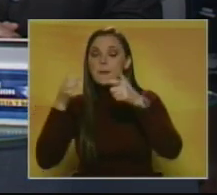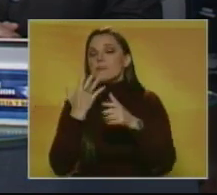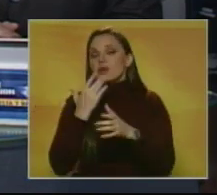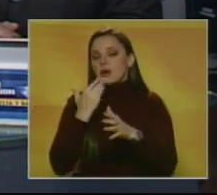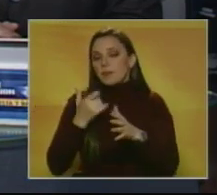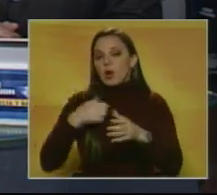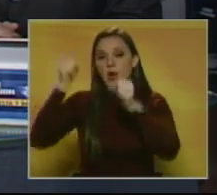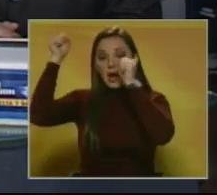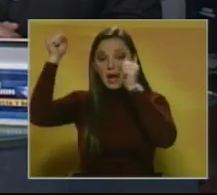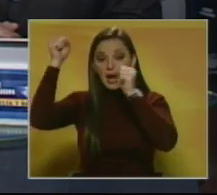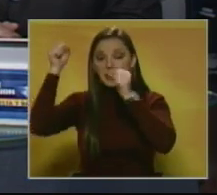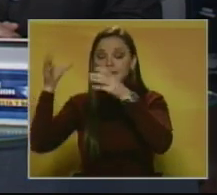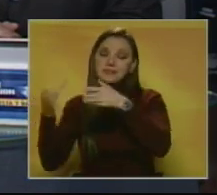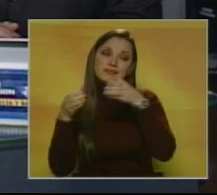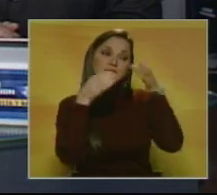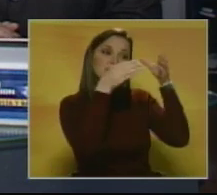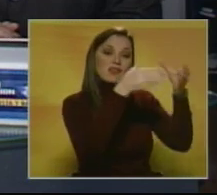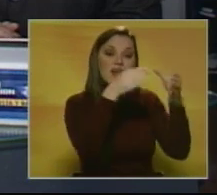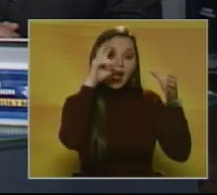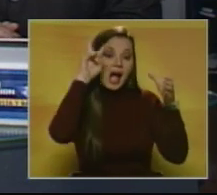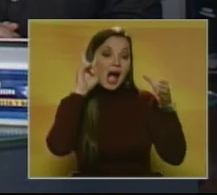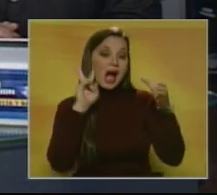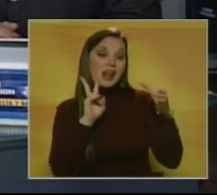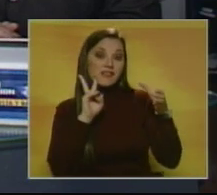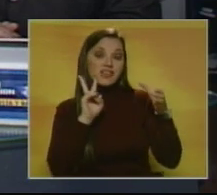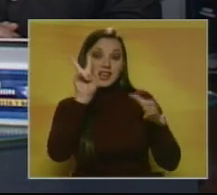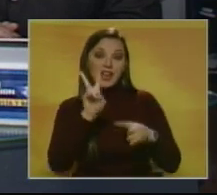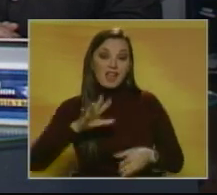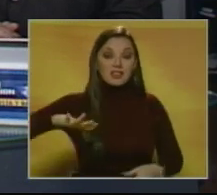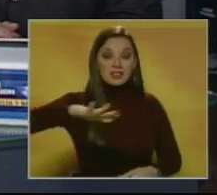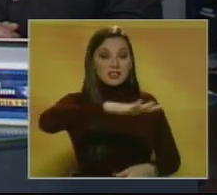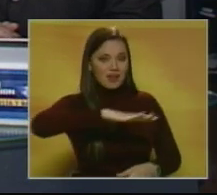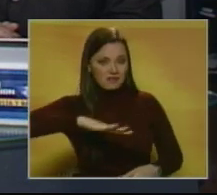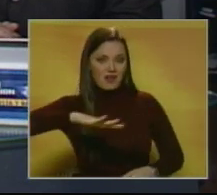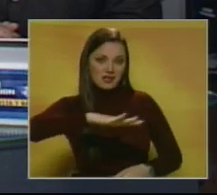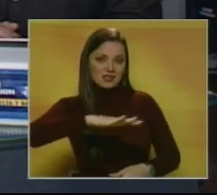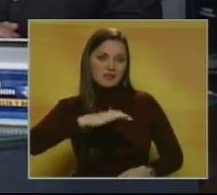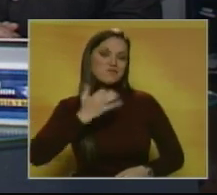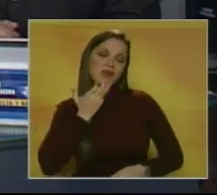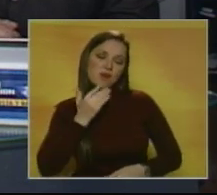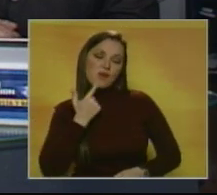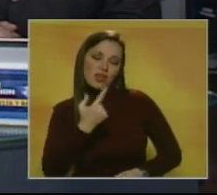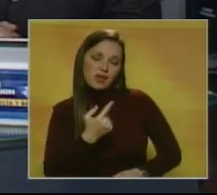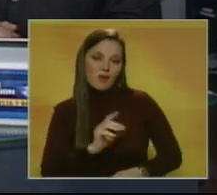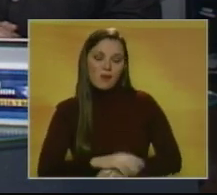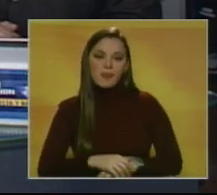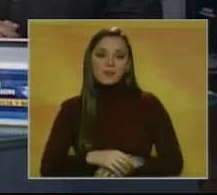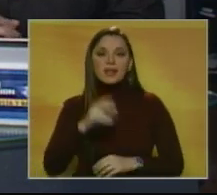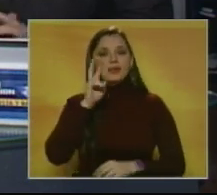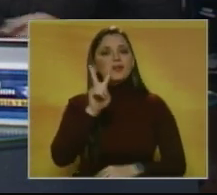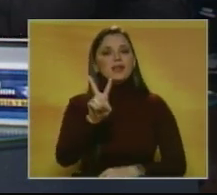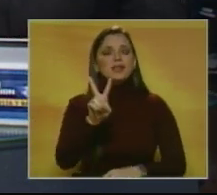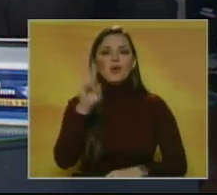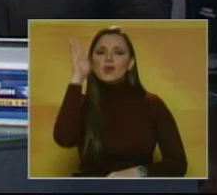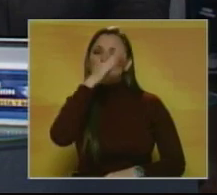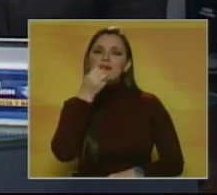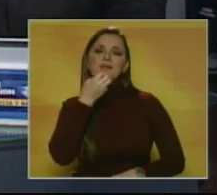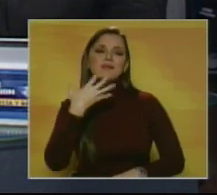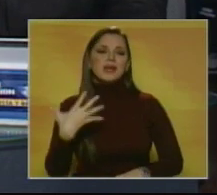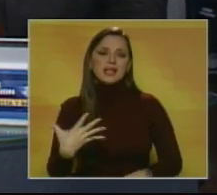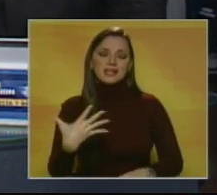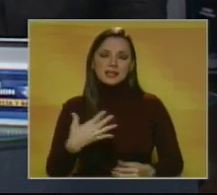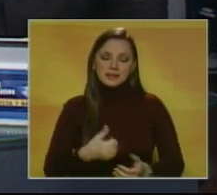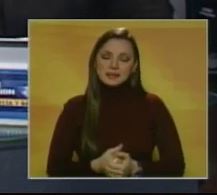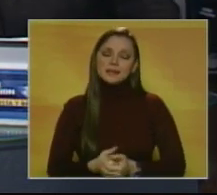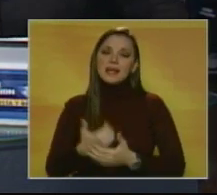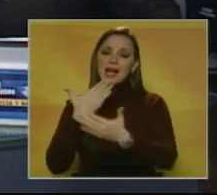como lo hizo, a la Virgen del Valle. Si ustedes ven el vestuario, la corona, todo el atuendo, de verdad que luce como toda una belleza. Ciertamente, así